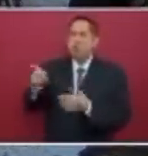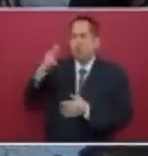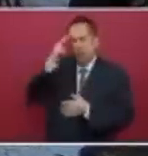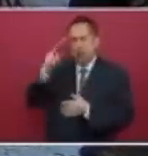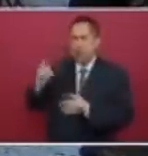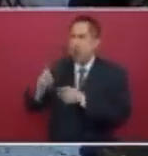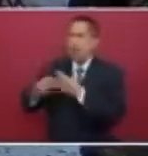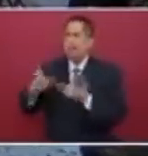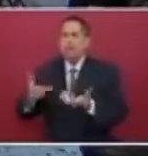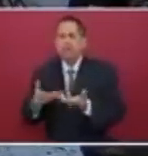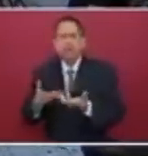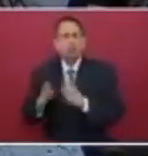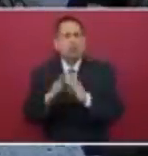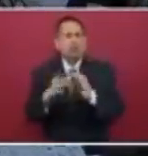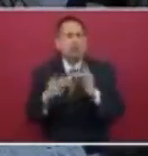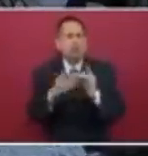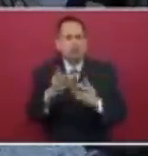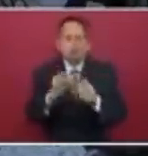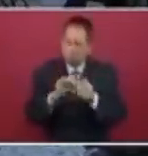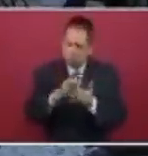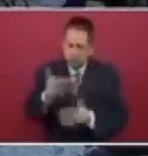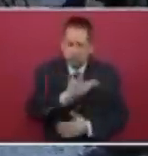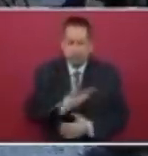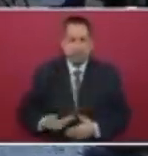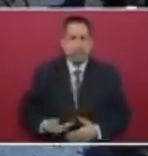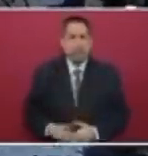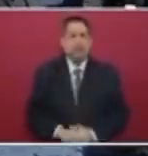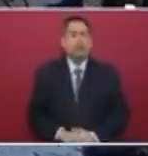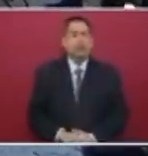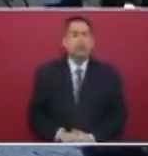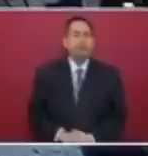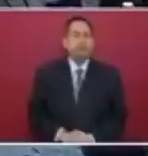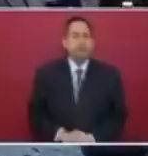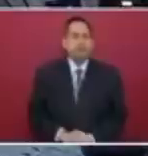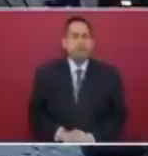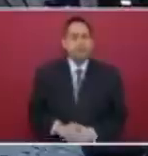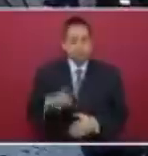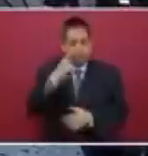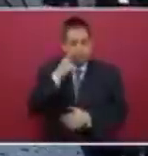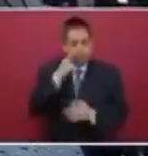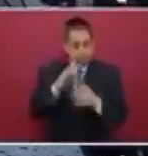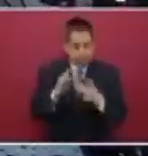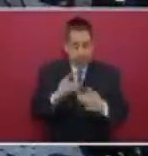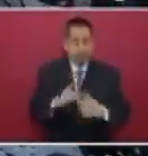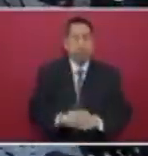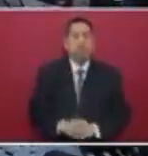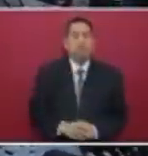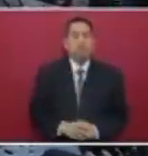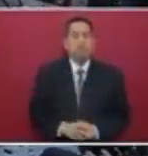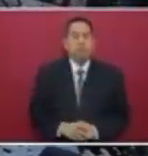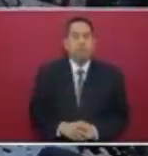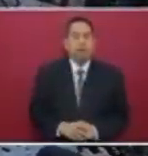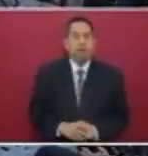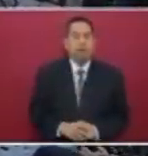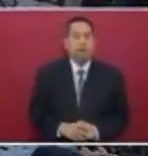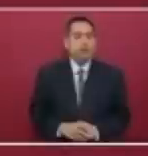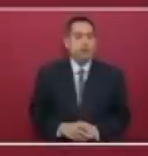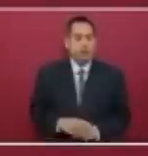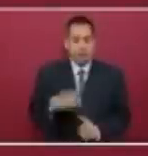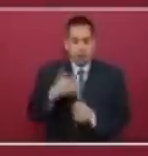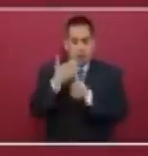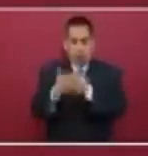este proceso muchas gracias presidente mire la semana